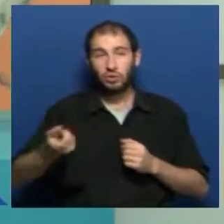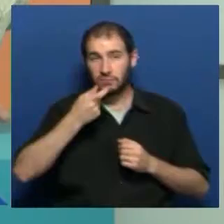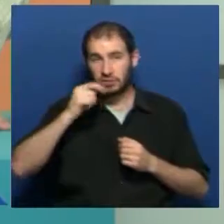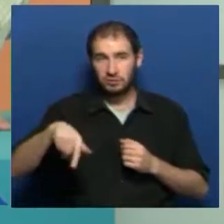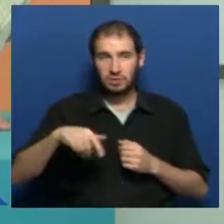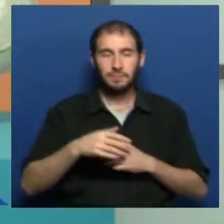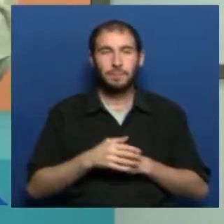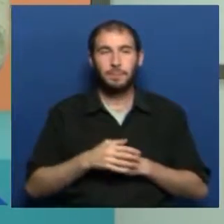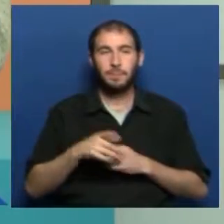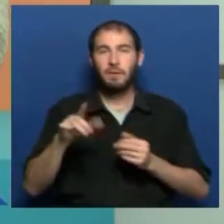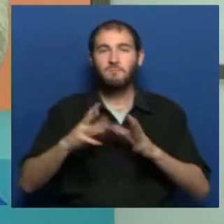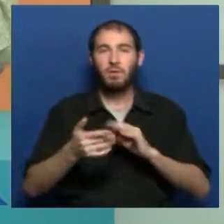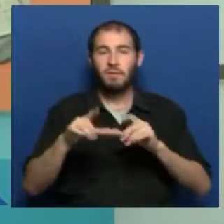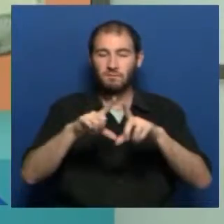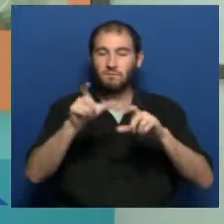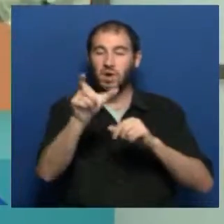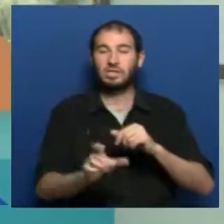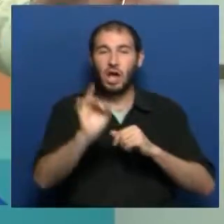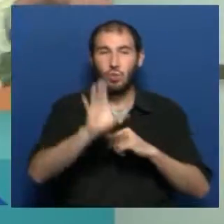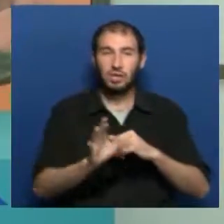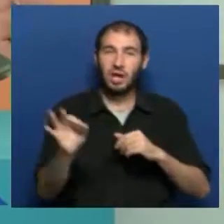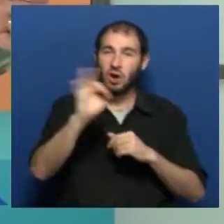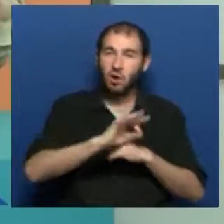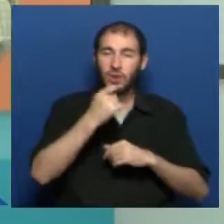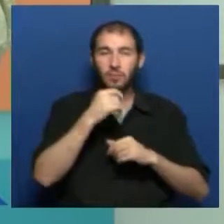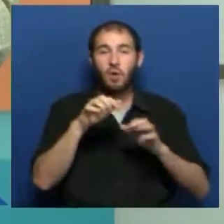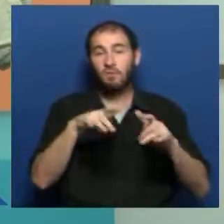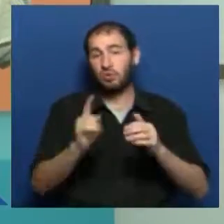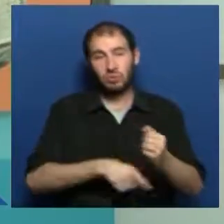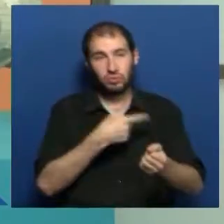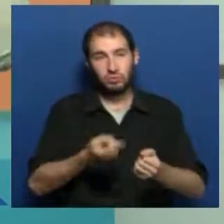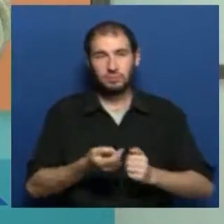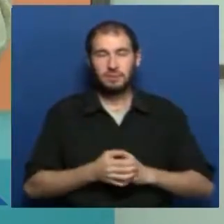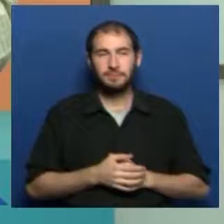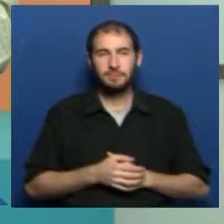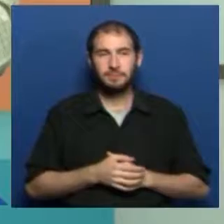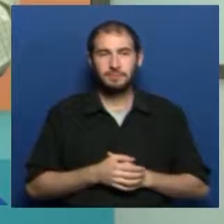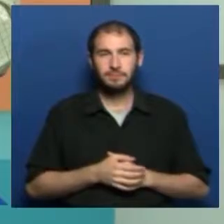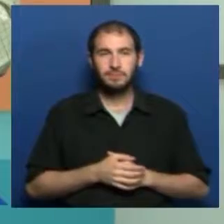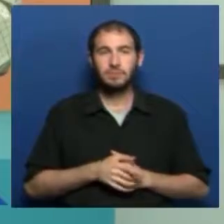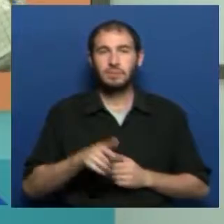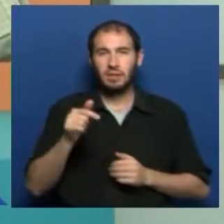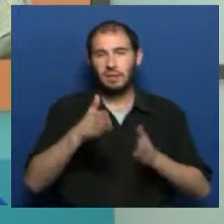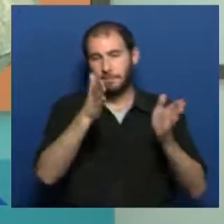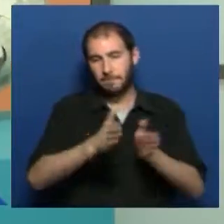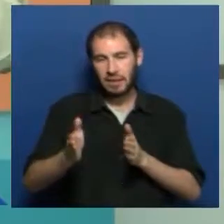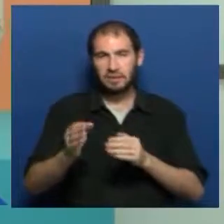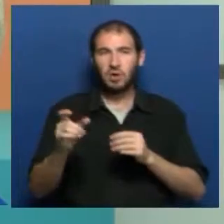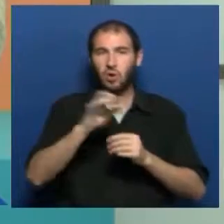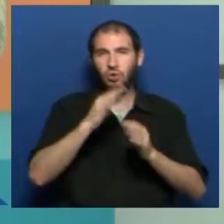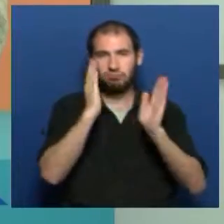provincia, sistema de boleta única o el sistema de voto tradicional, que es el por segmento o